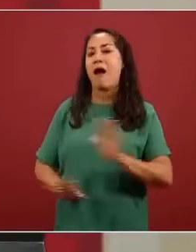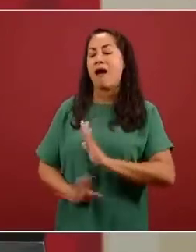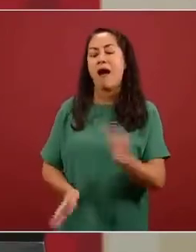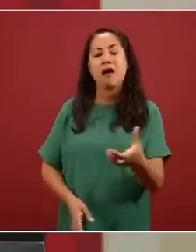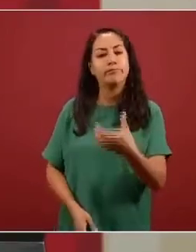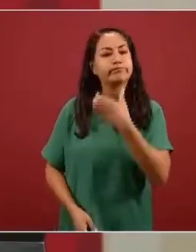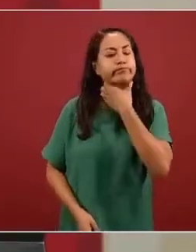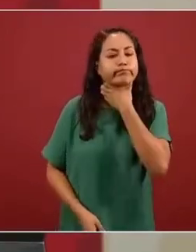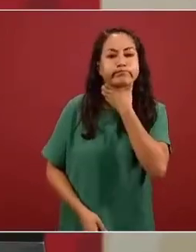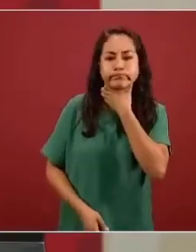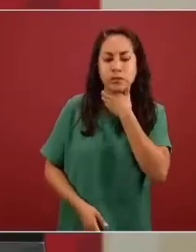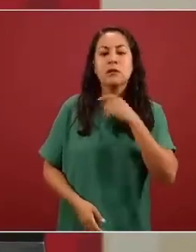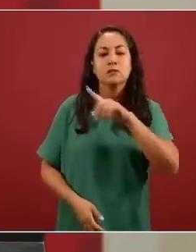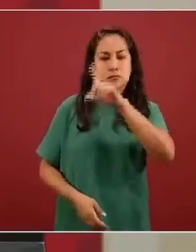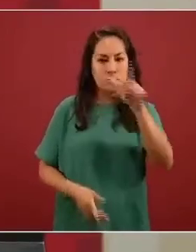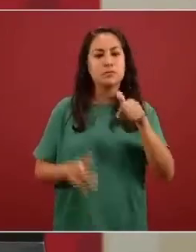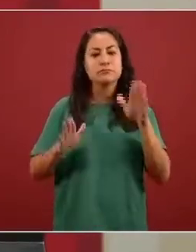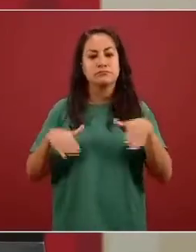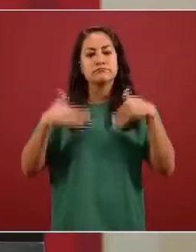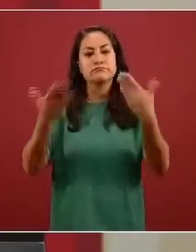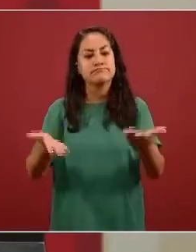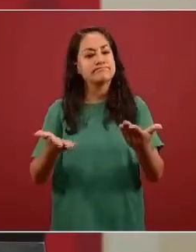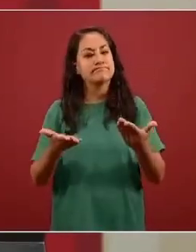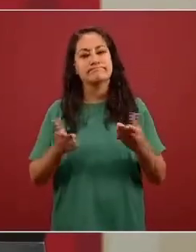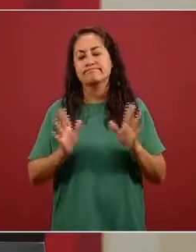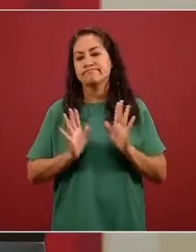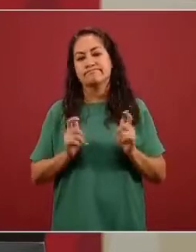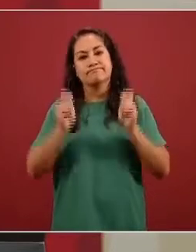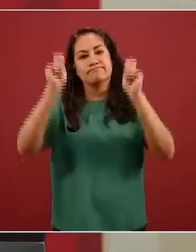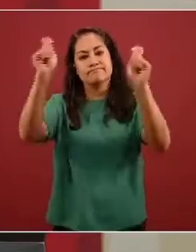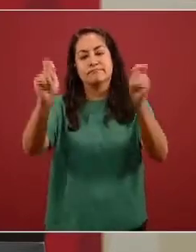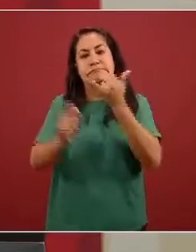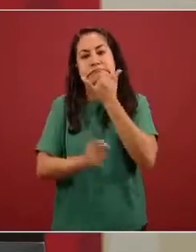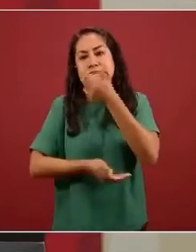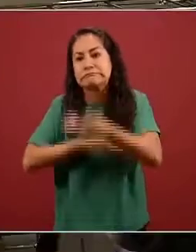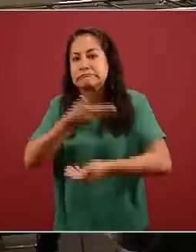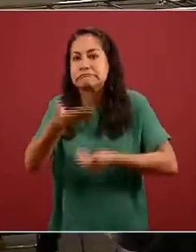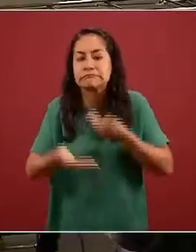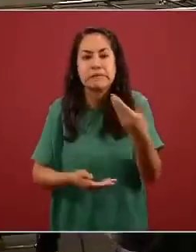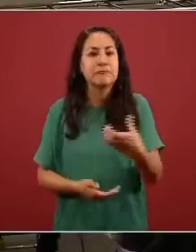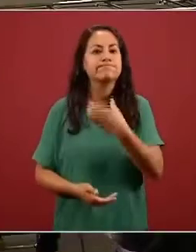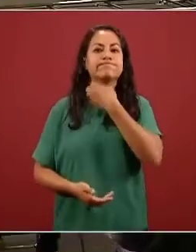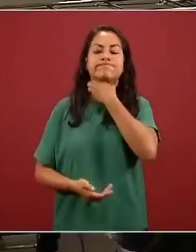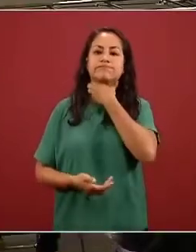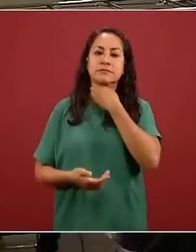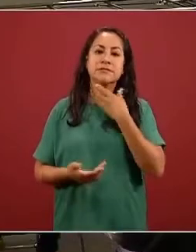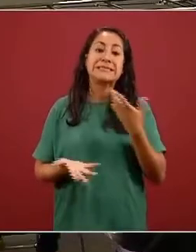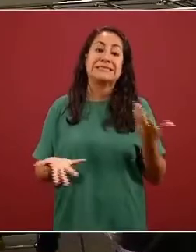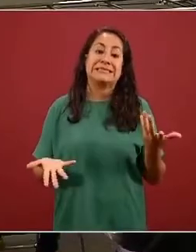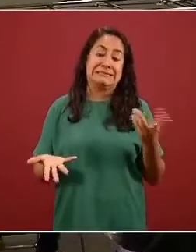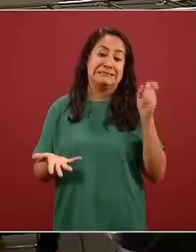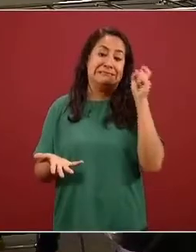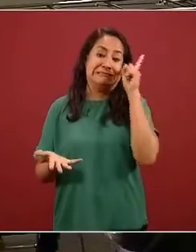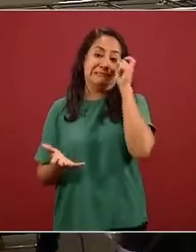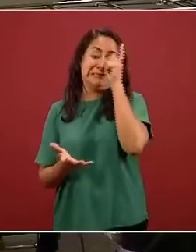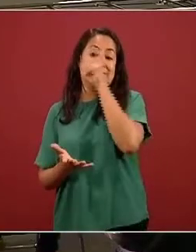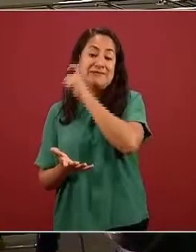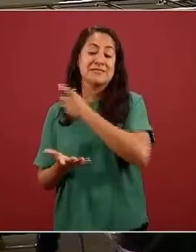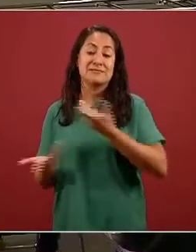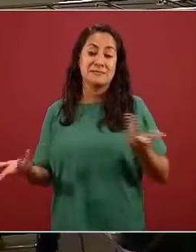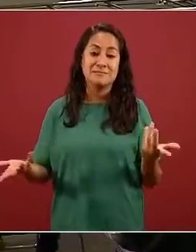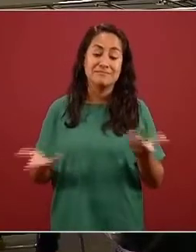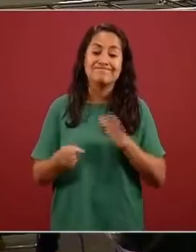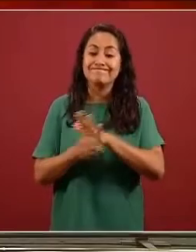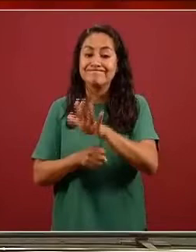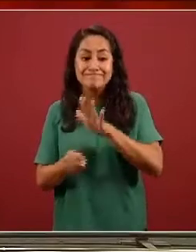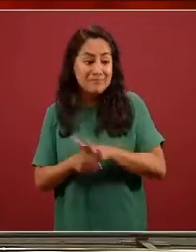apareció el cartel que usted relata, y aquí lo que es crítico es que todas las personas tienen que de